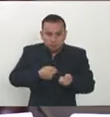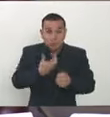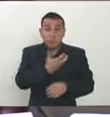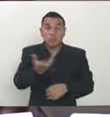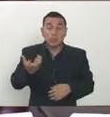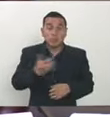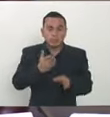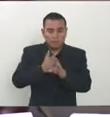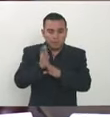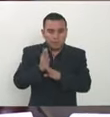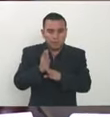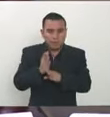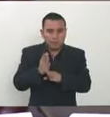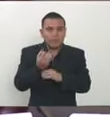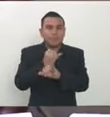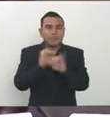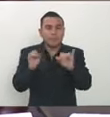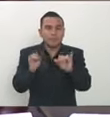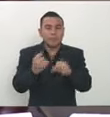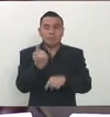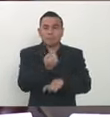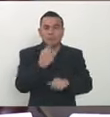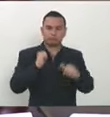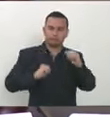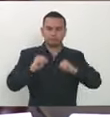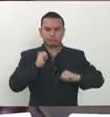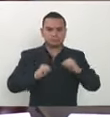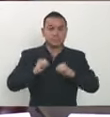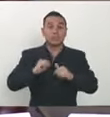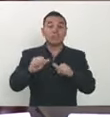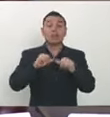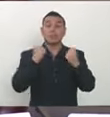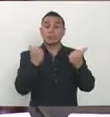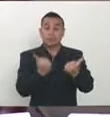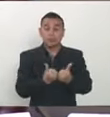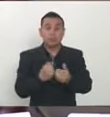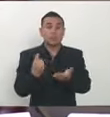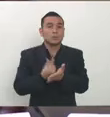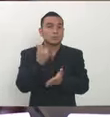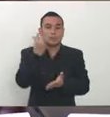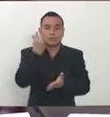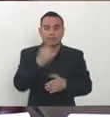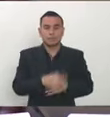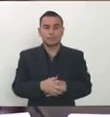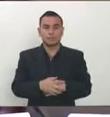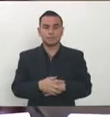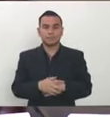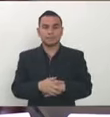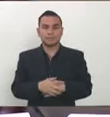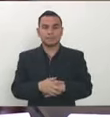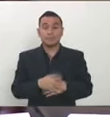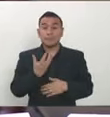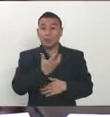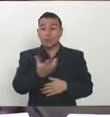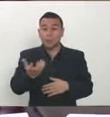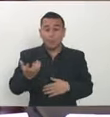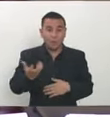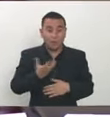profesionales, a los artistas, a las asociaciones, a las universidades, al